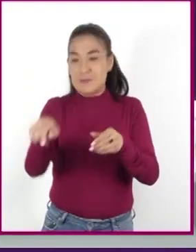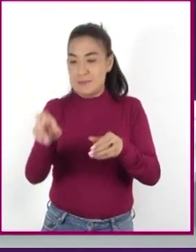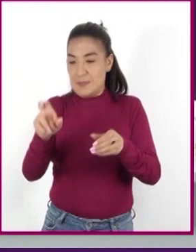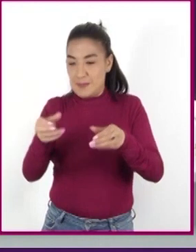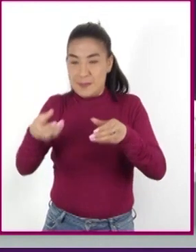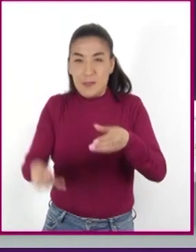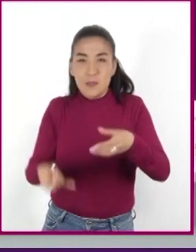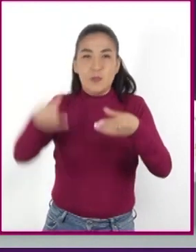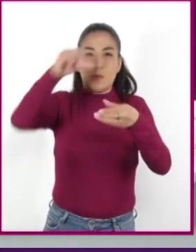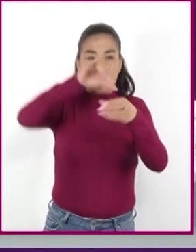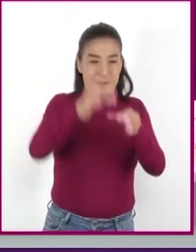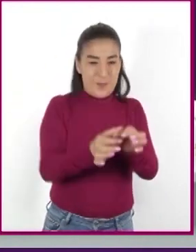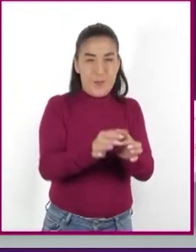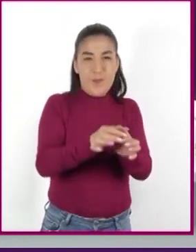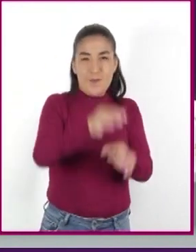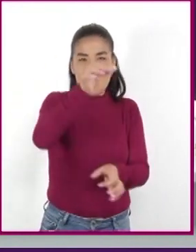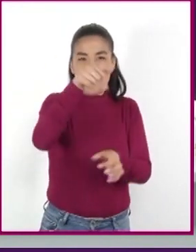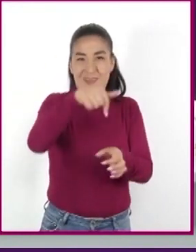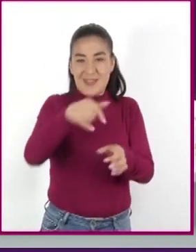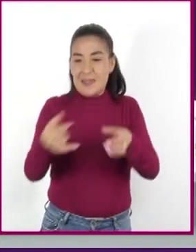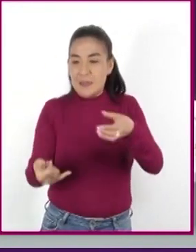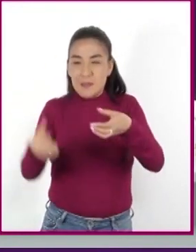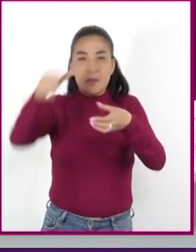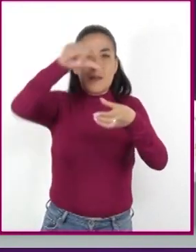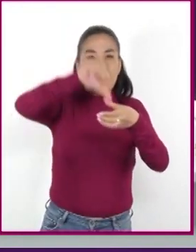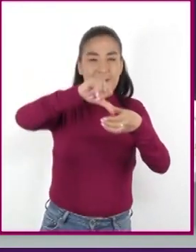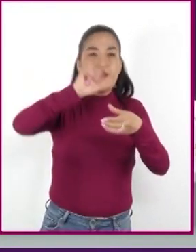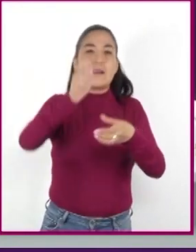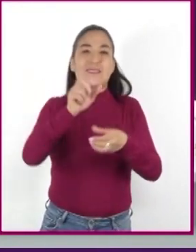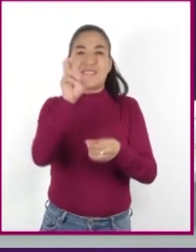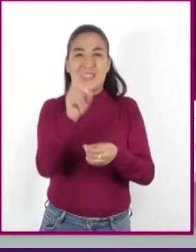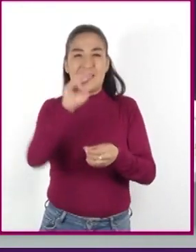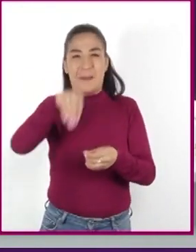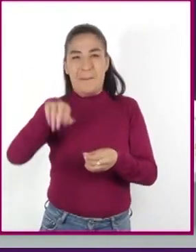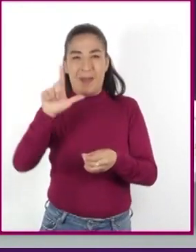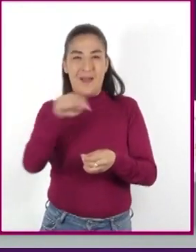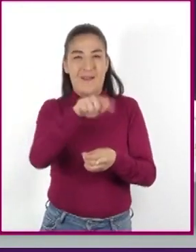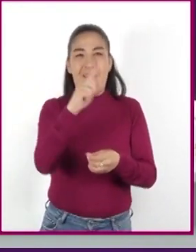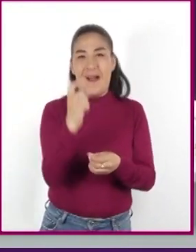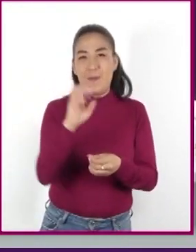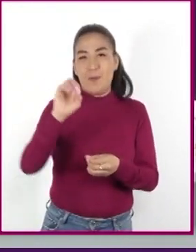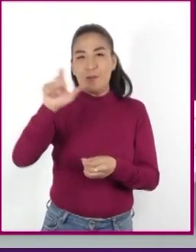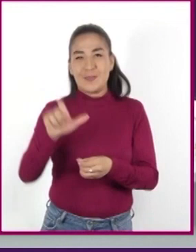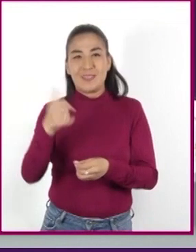probeta que contiene los 30 mililitros de agua oxigenada.